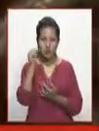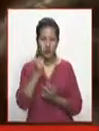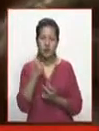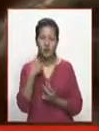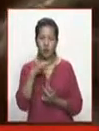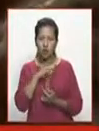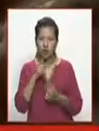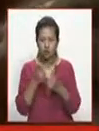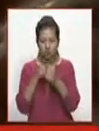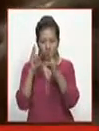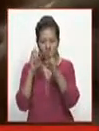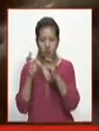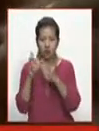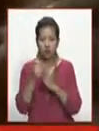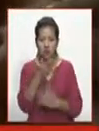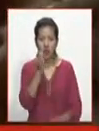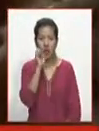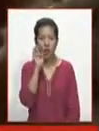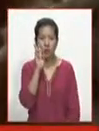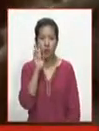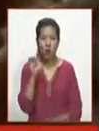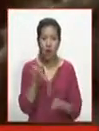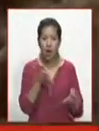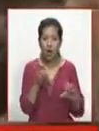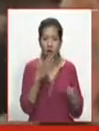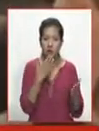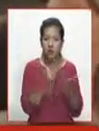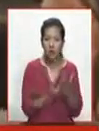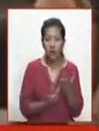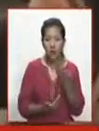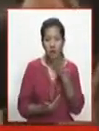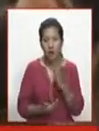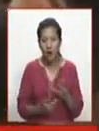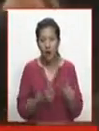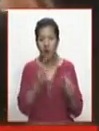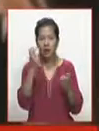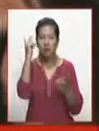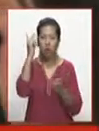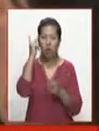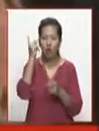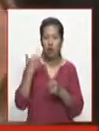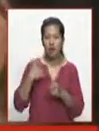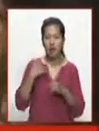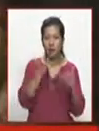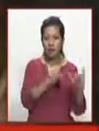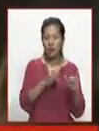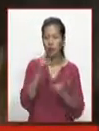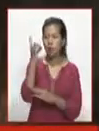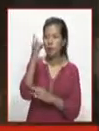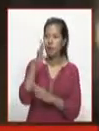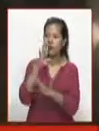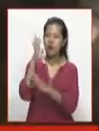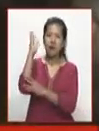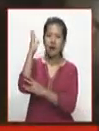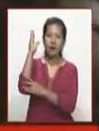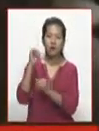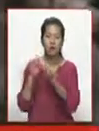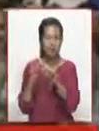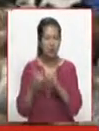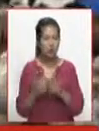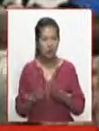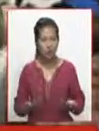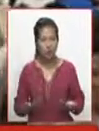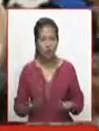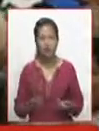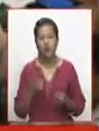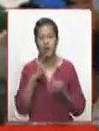descartar si Evo Morales está haciendo bien o no, emitiendo criterios políticos desde la Argentina contra Bolivia. Van a esperar la respuesta del